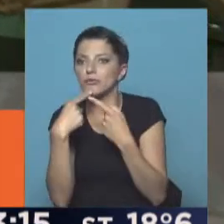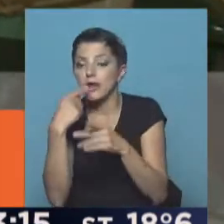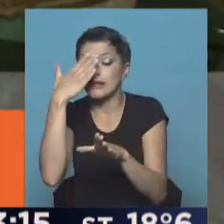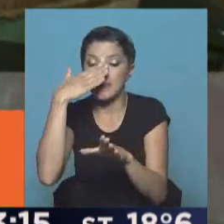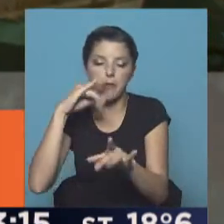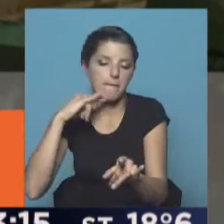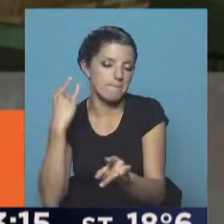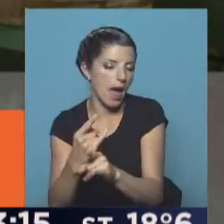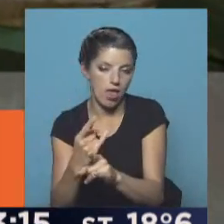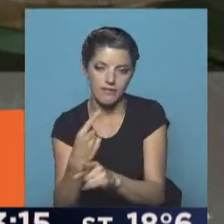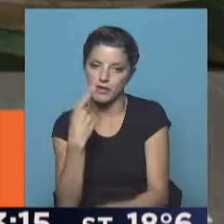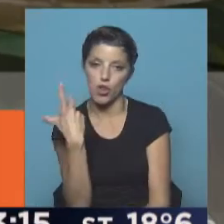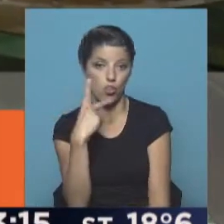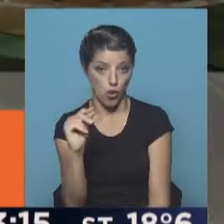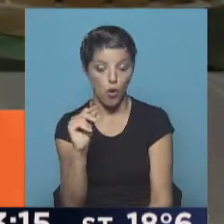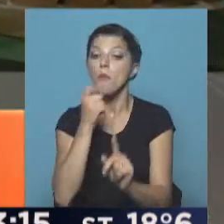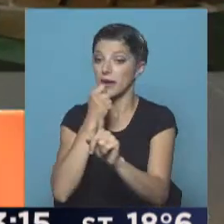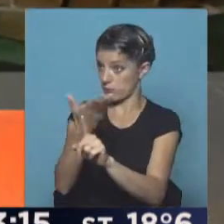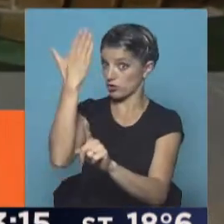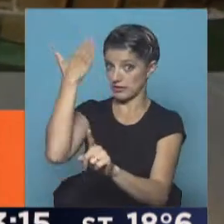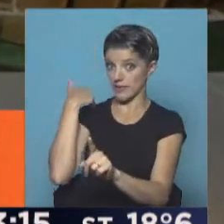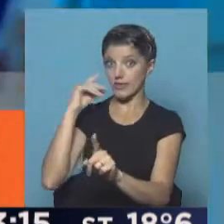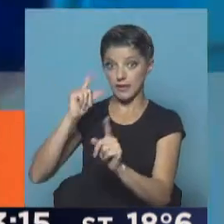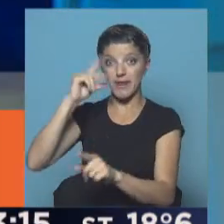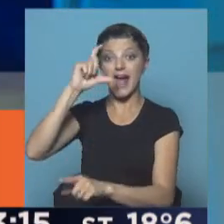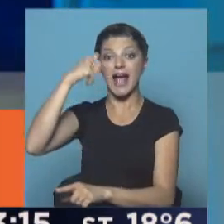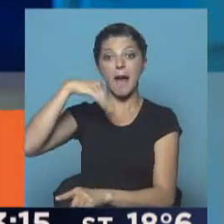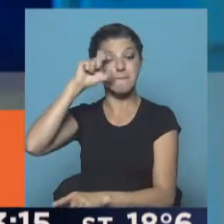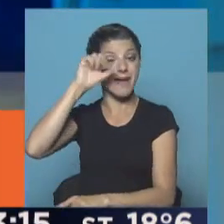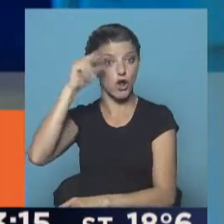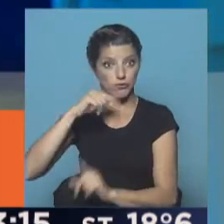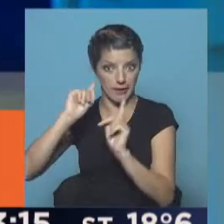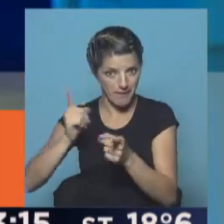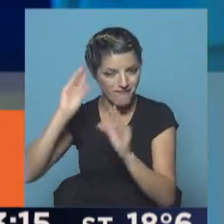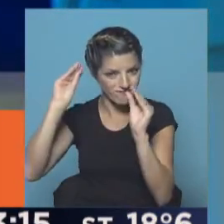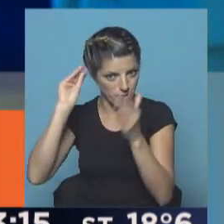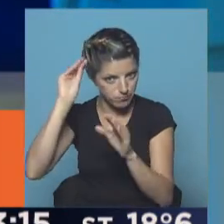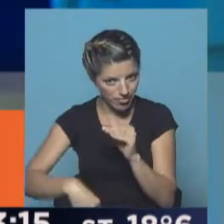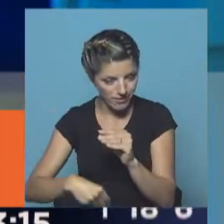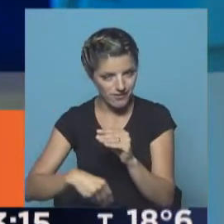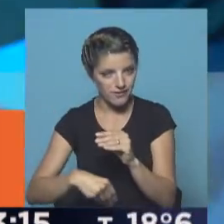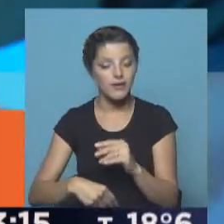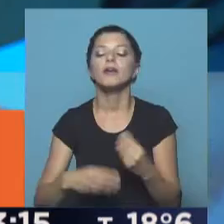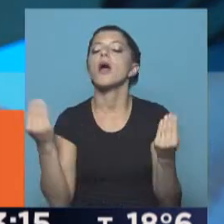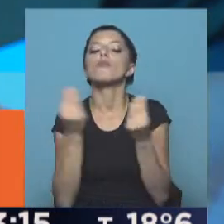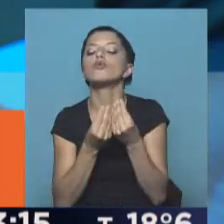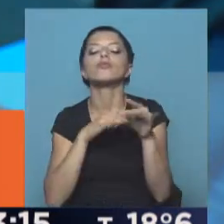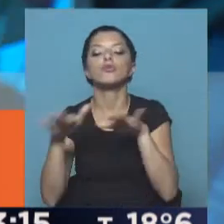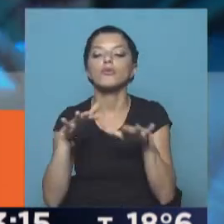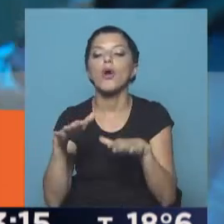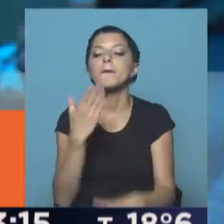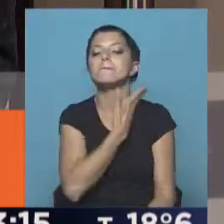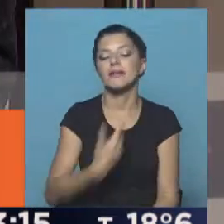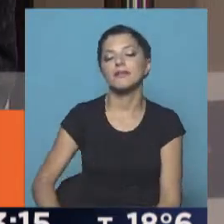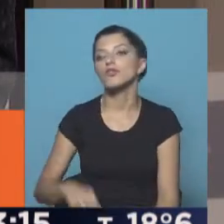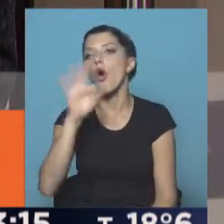salió mal a él, y le salió muy mal a Cameron, hay que decirlo. Sí, también, claro. ¿no? Y también sale mal en muchos regímenes parlamentarios en los cuales los presidentes buscan, o los primeros